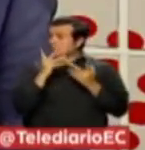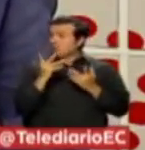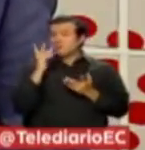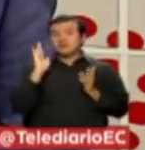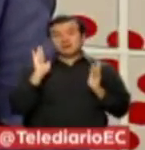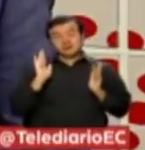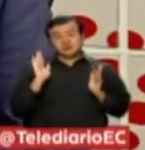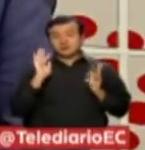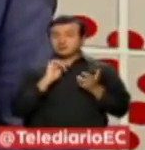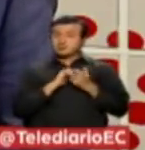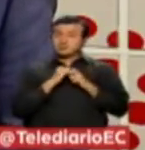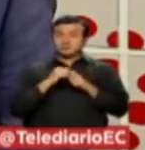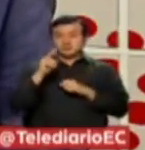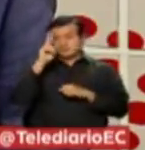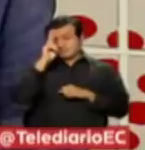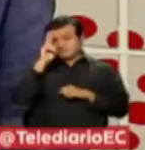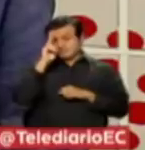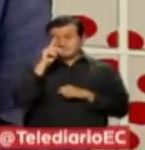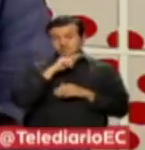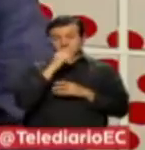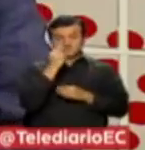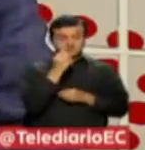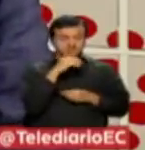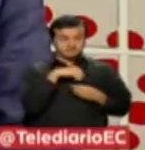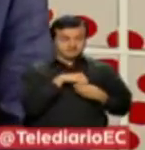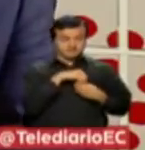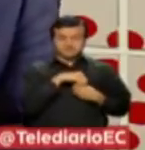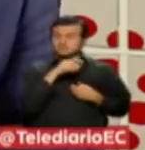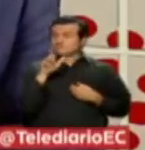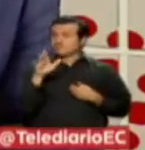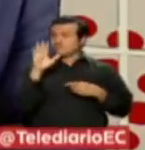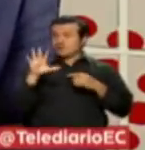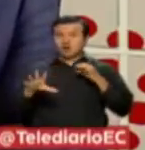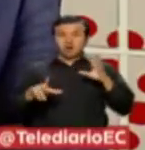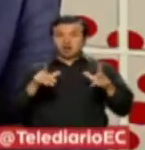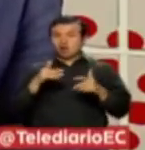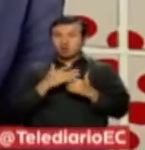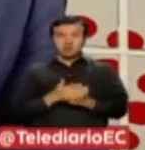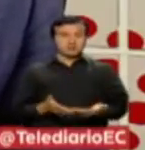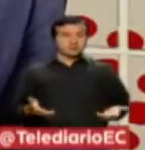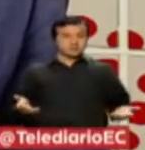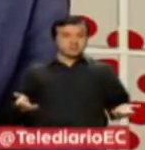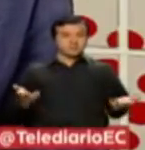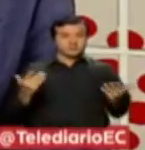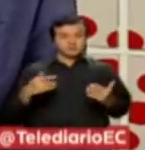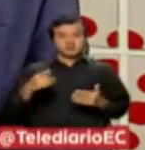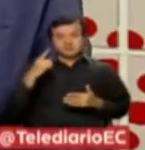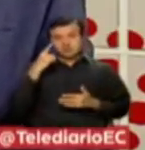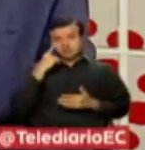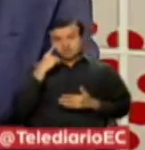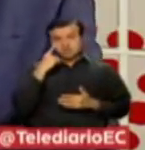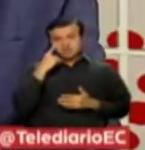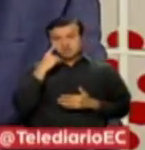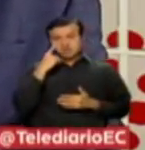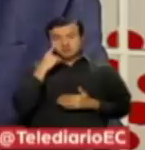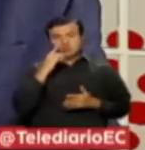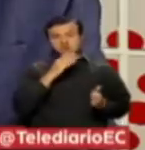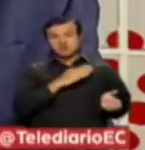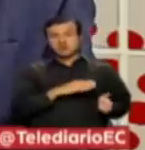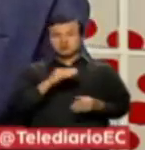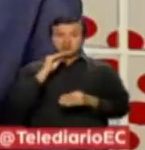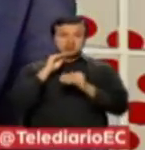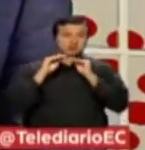existir implicaciones entre estos recursos y la corrupción. Resultado de lo que él define como